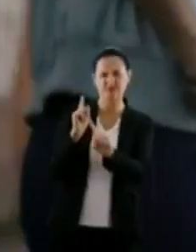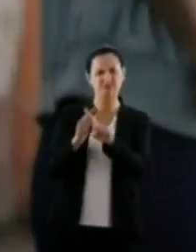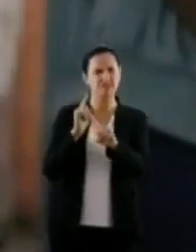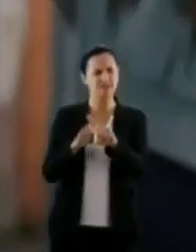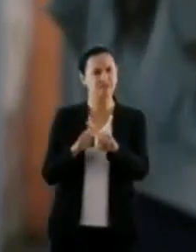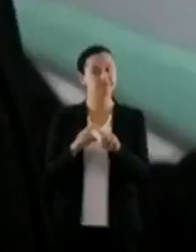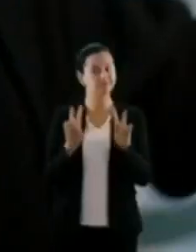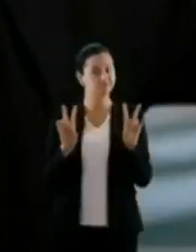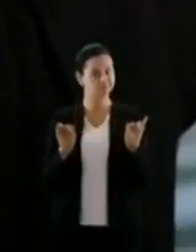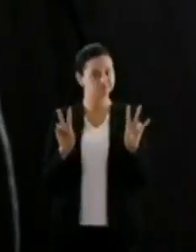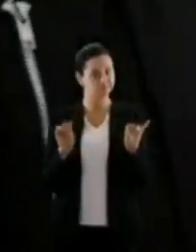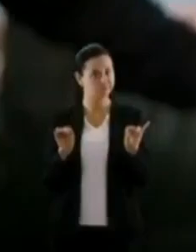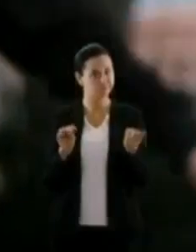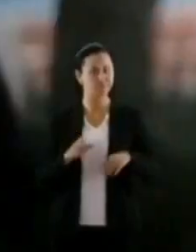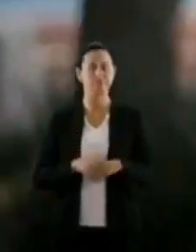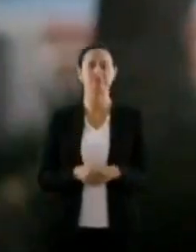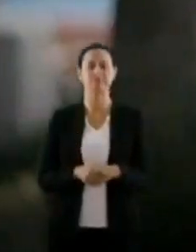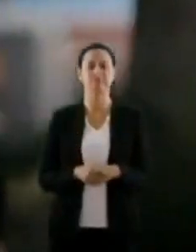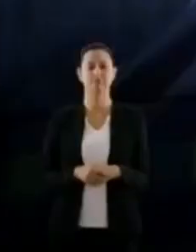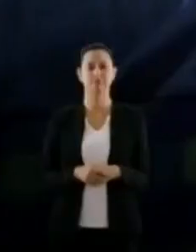Escucha sus amistades.